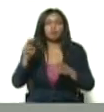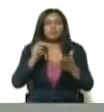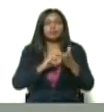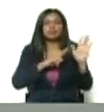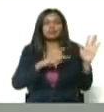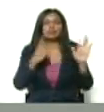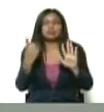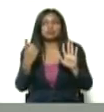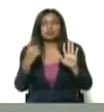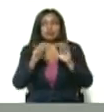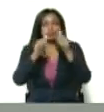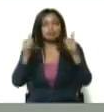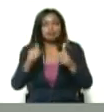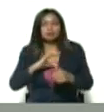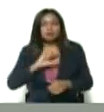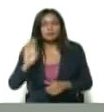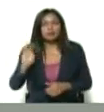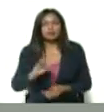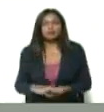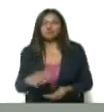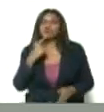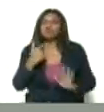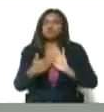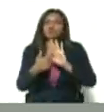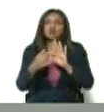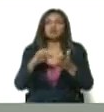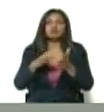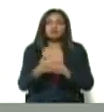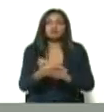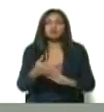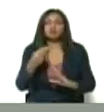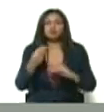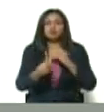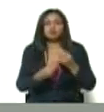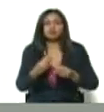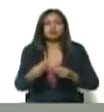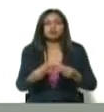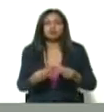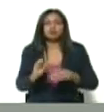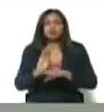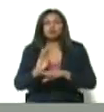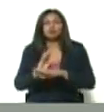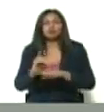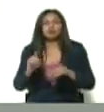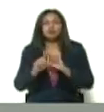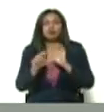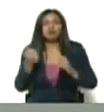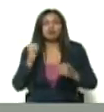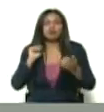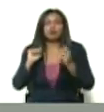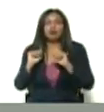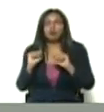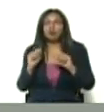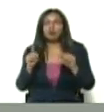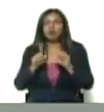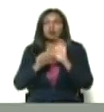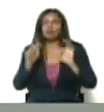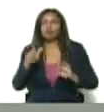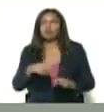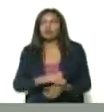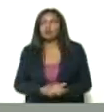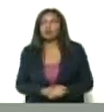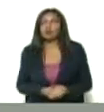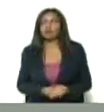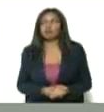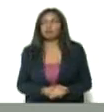este sistema patria, lo planteaba para generar un sistema de subsidios directos que evitara la burocracia, que evitara